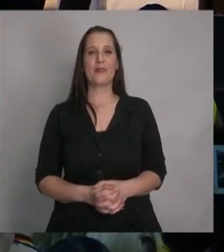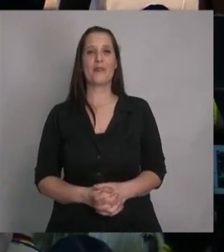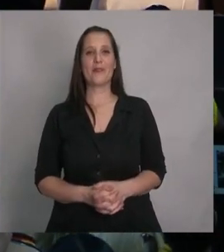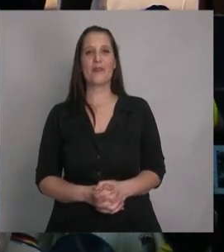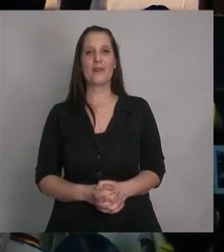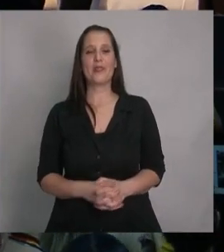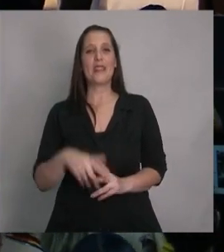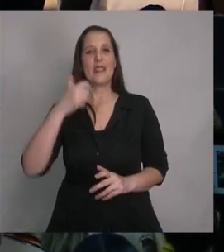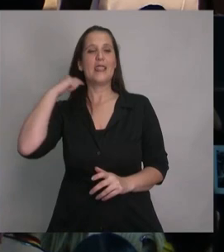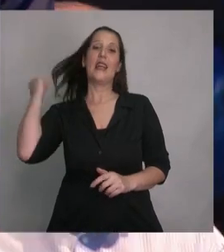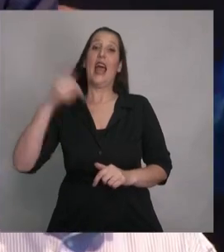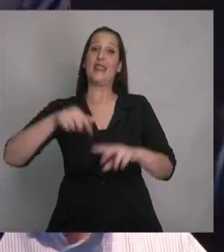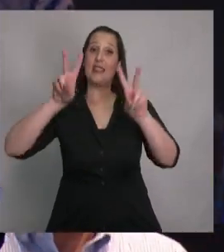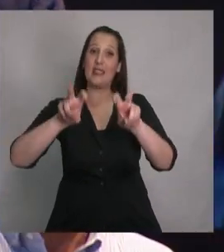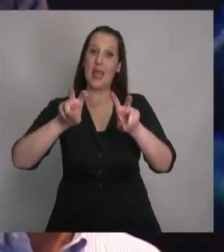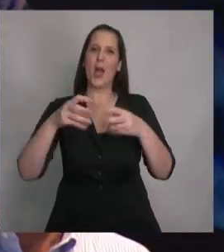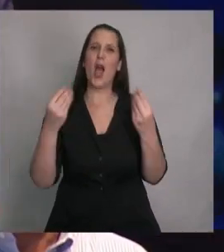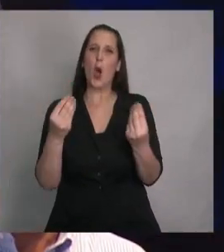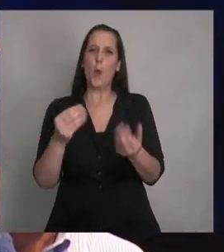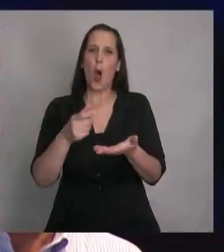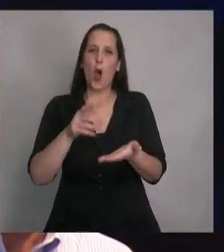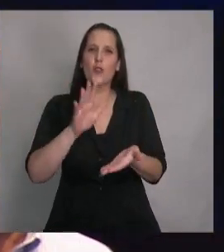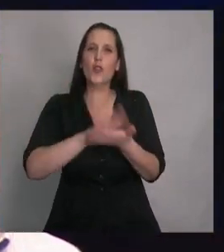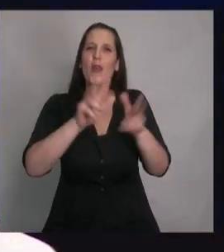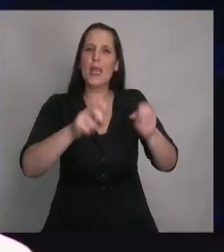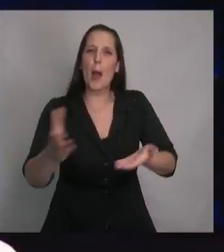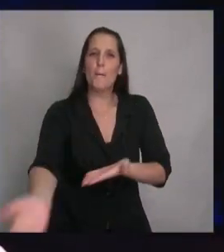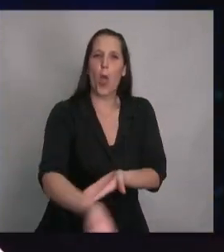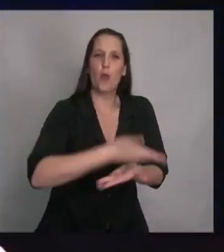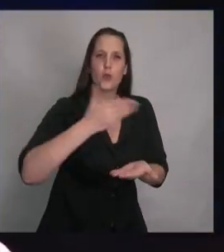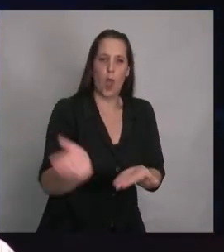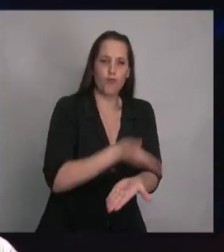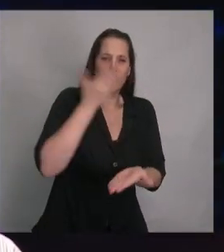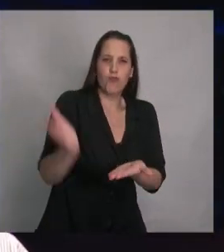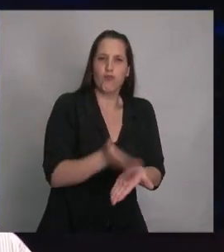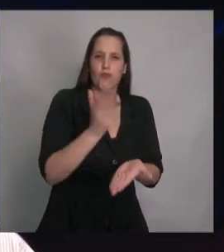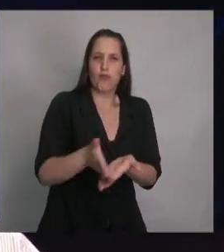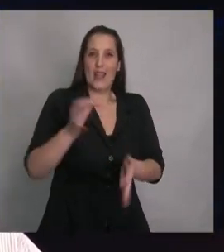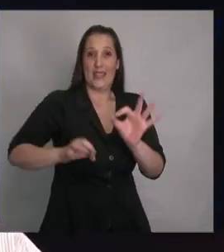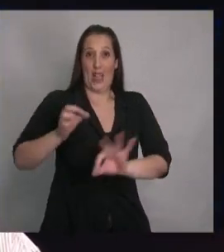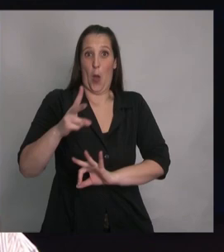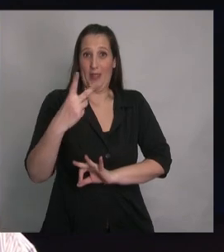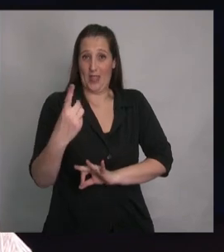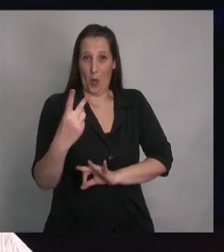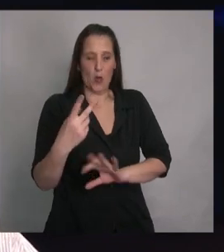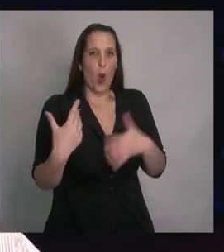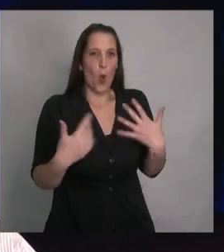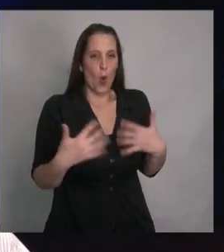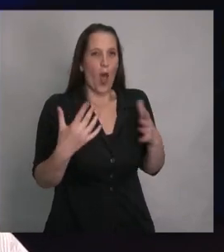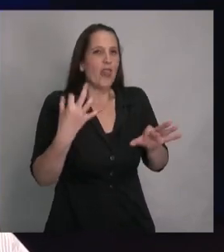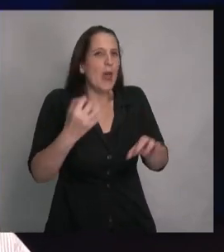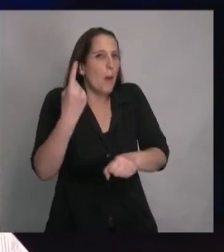Este tema del cómo producir hoy en el siglo XXI en base al